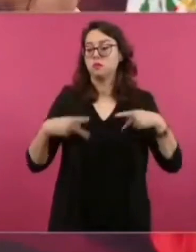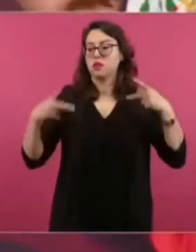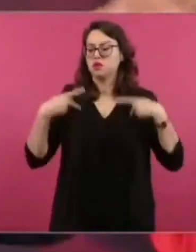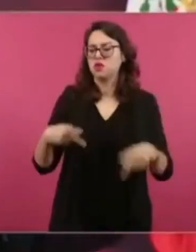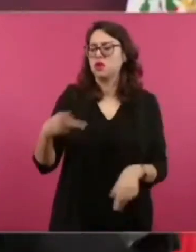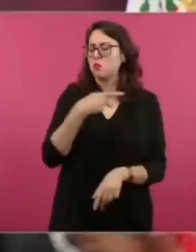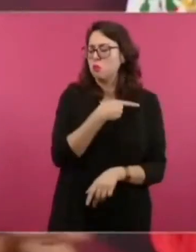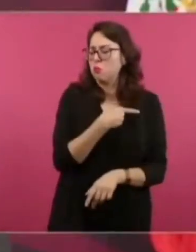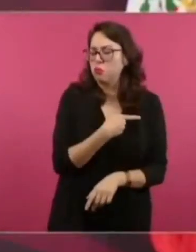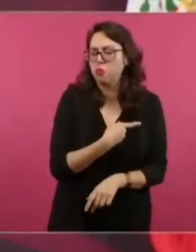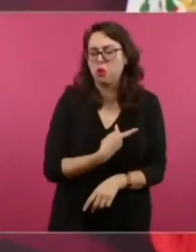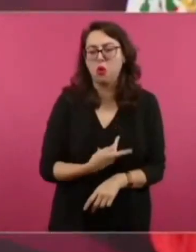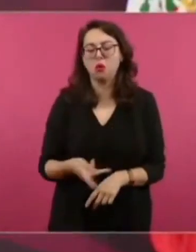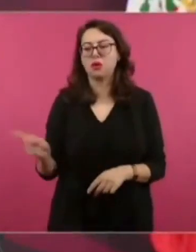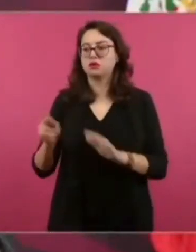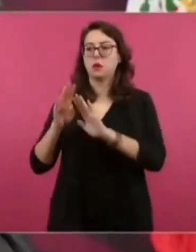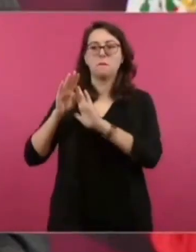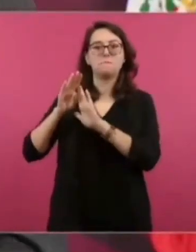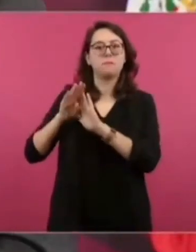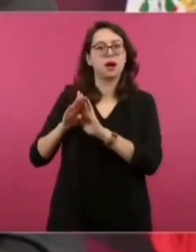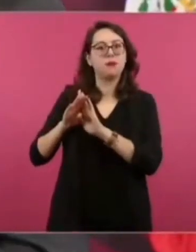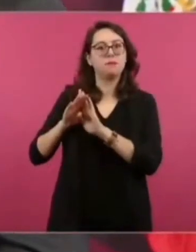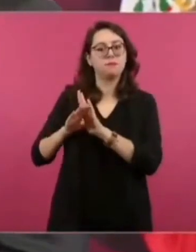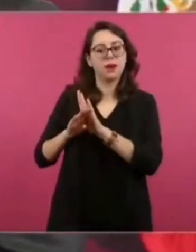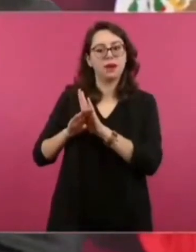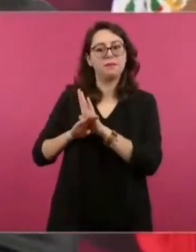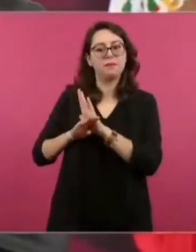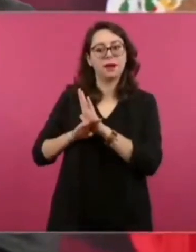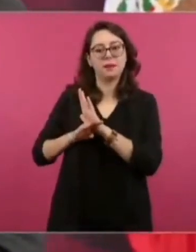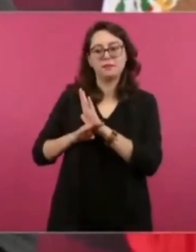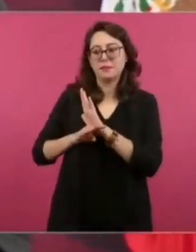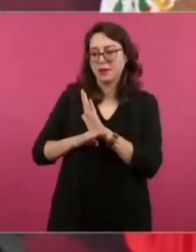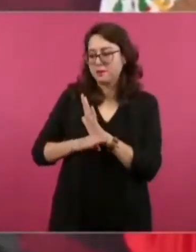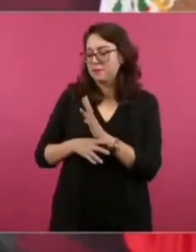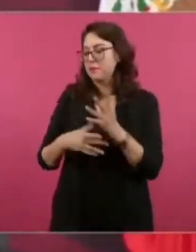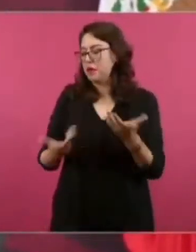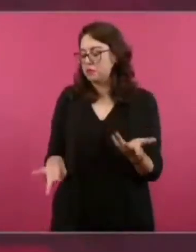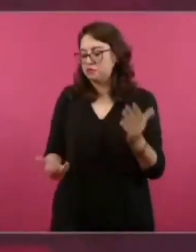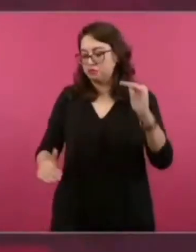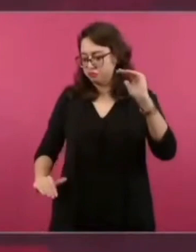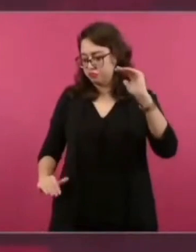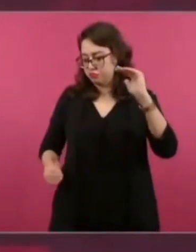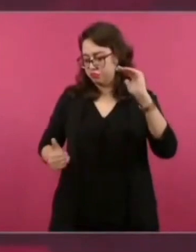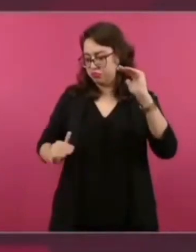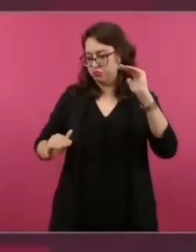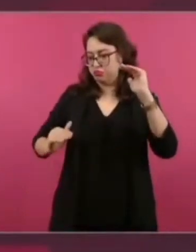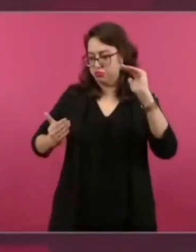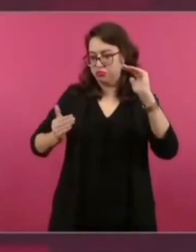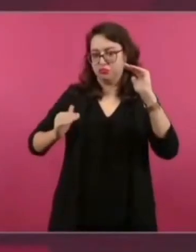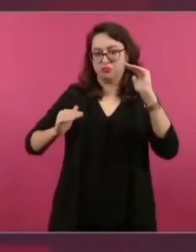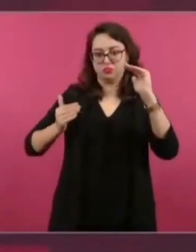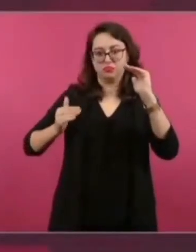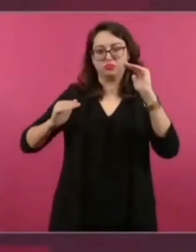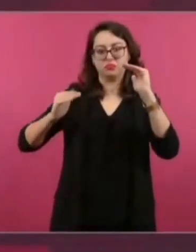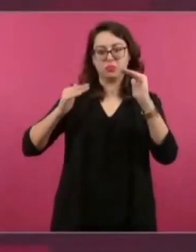independientemente si les caemos bien o no, a nuestros